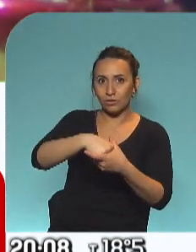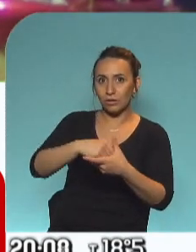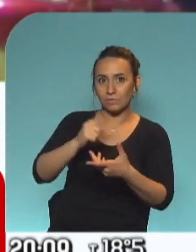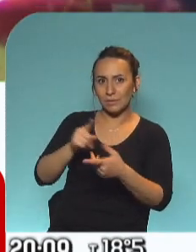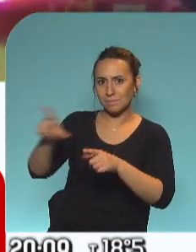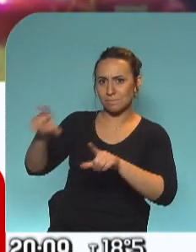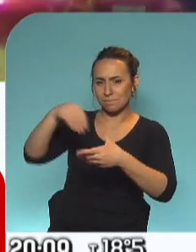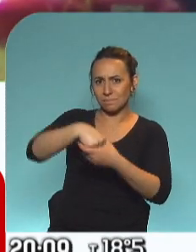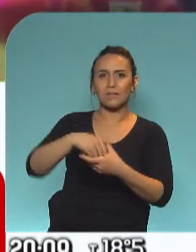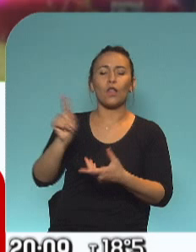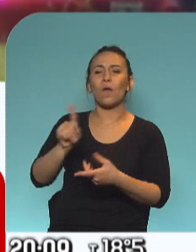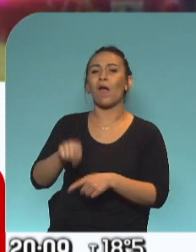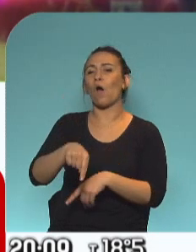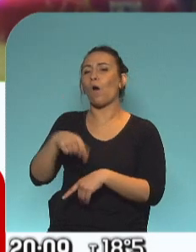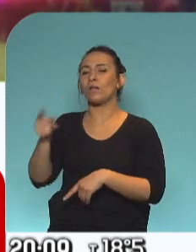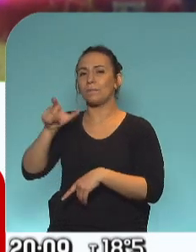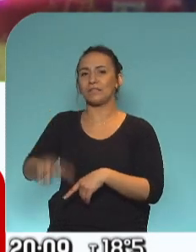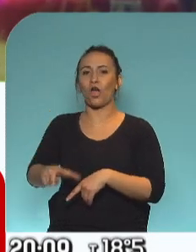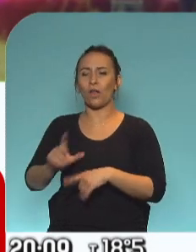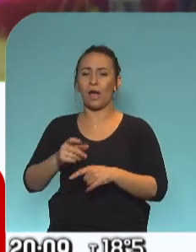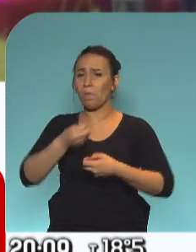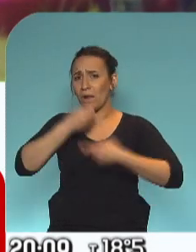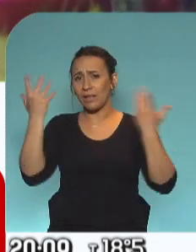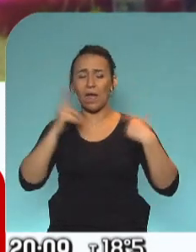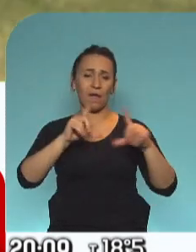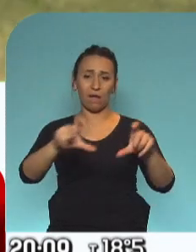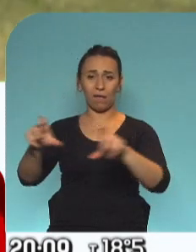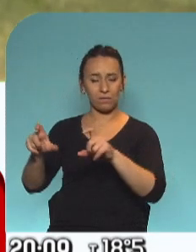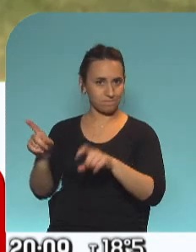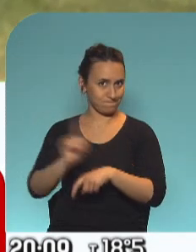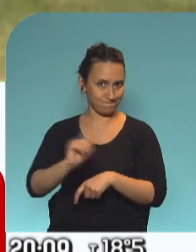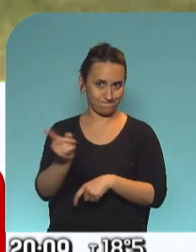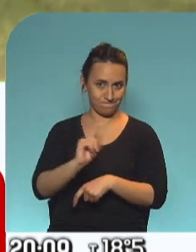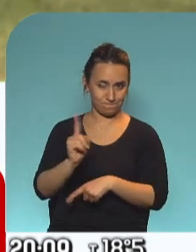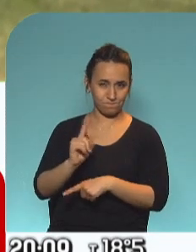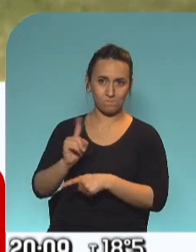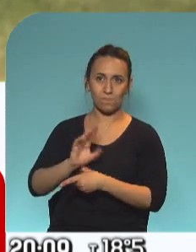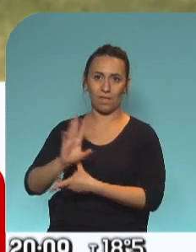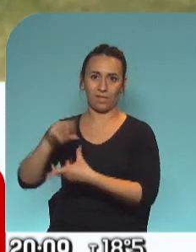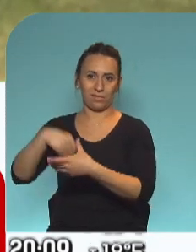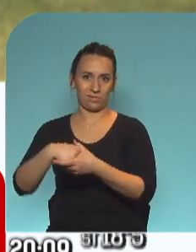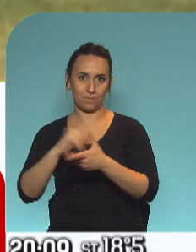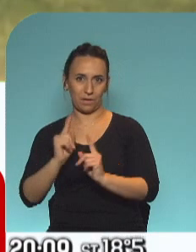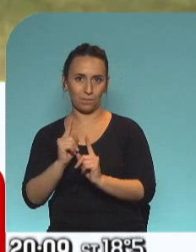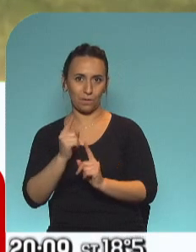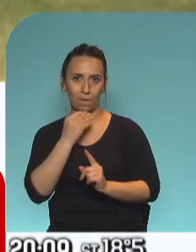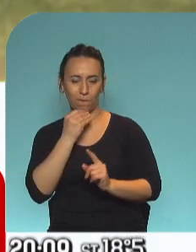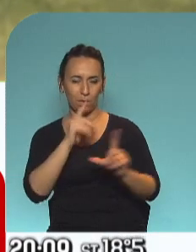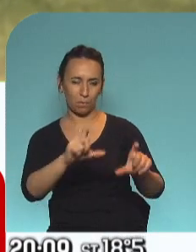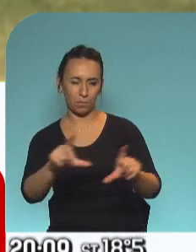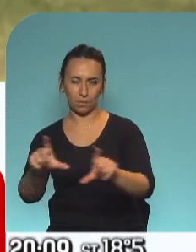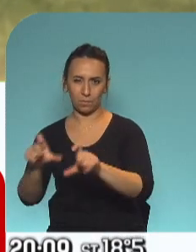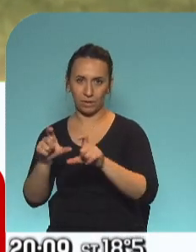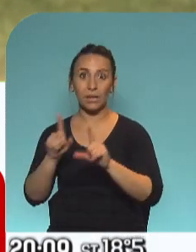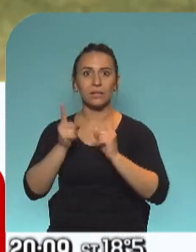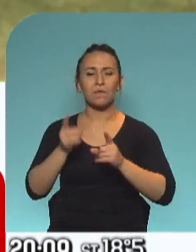que está de afuera y saca una fotografía, sino que es alguien que está en la actividad, en el reclamo. Y también lo que había era una anticipación de